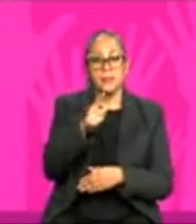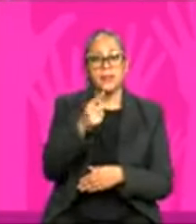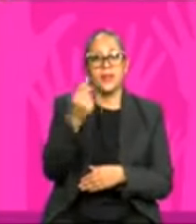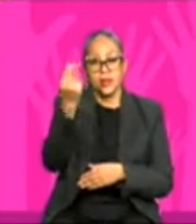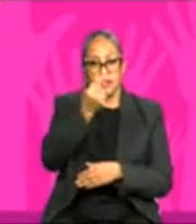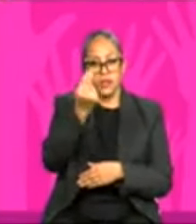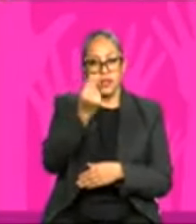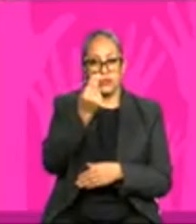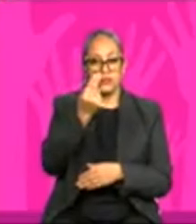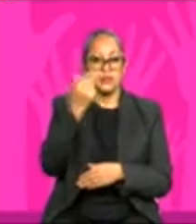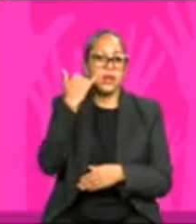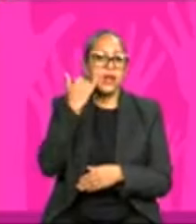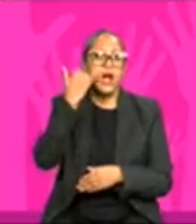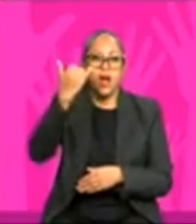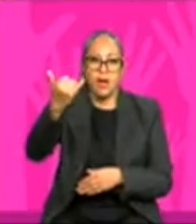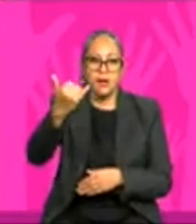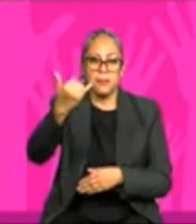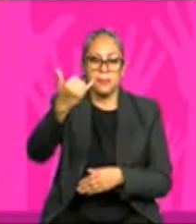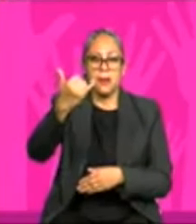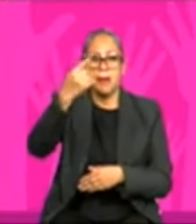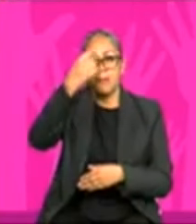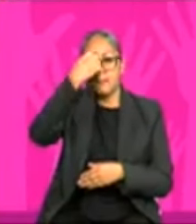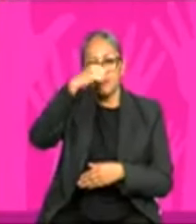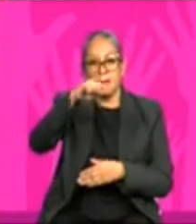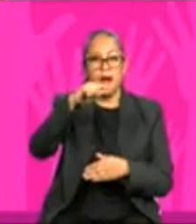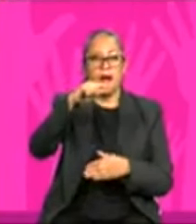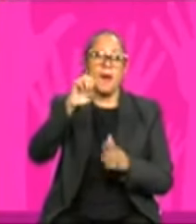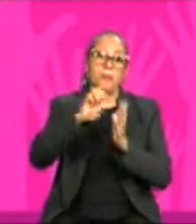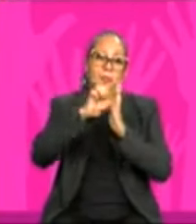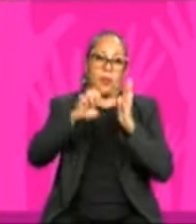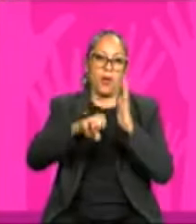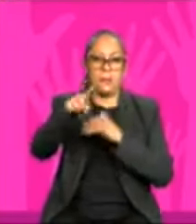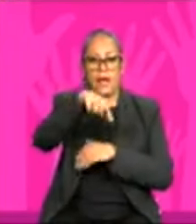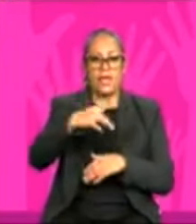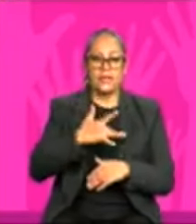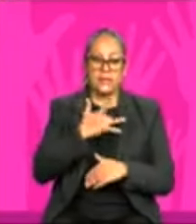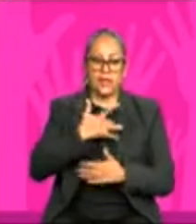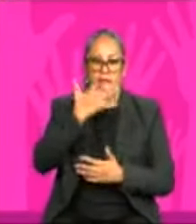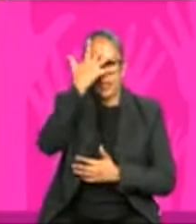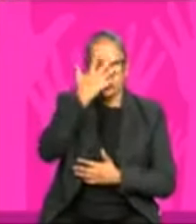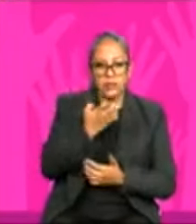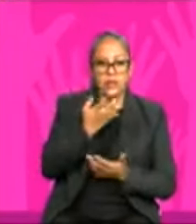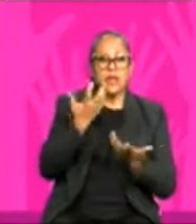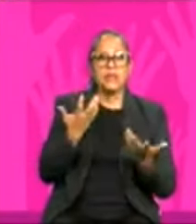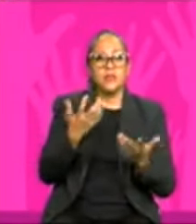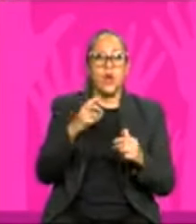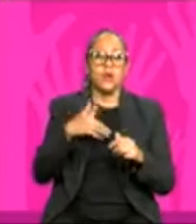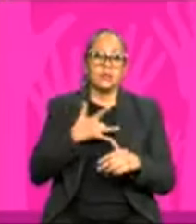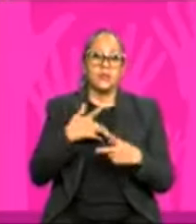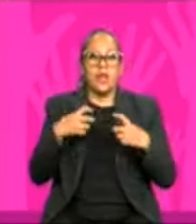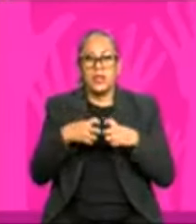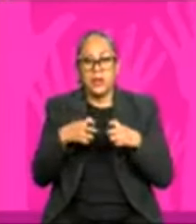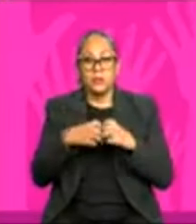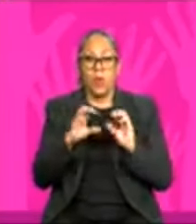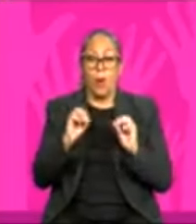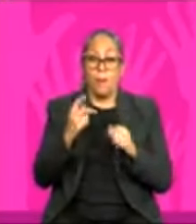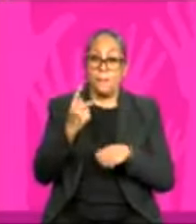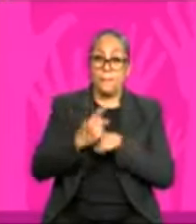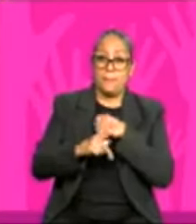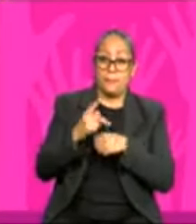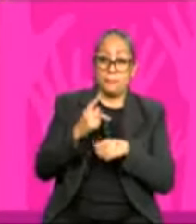línea telefónica para casos de depresión, de ansiedad y de riesgos de suicidio.